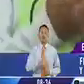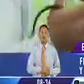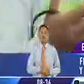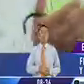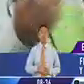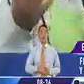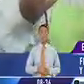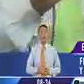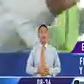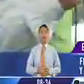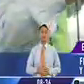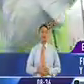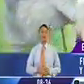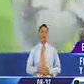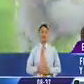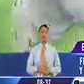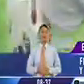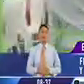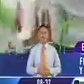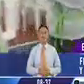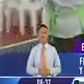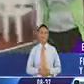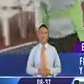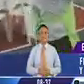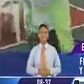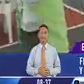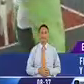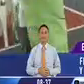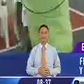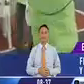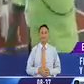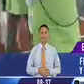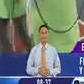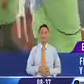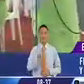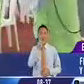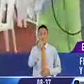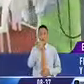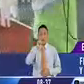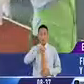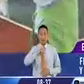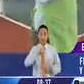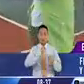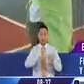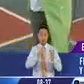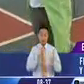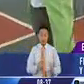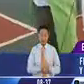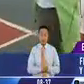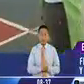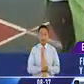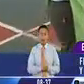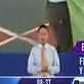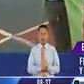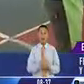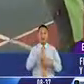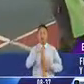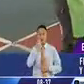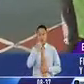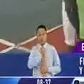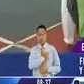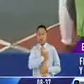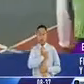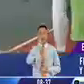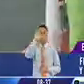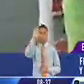pristiños. Entonces, vamos por este lado, gatito, paga. Tenemos comida típica quiteña, pero también tenemos comida propia de la